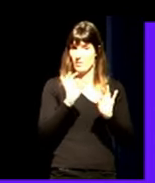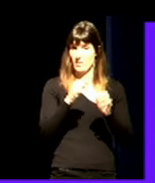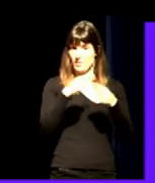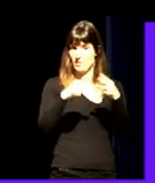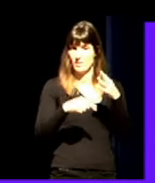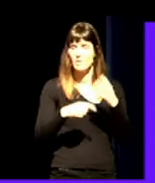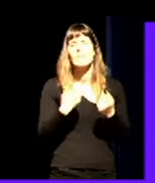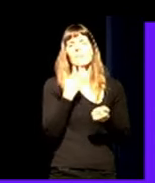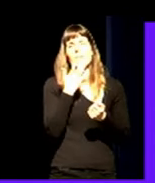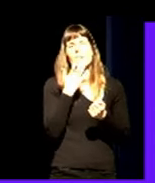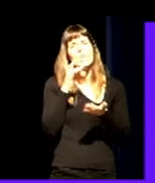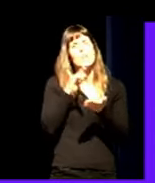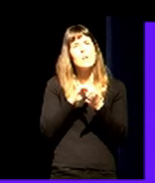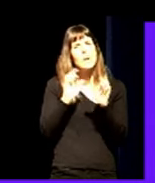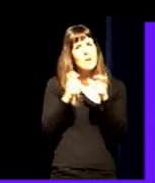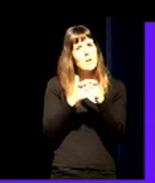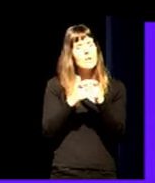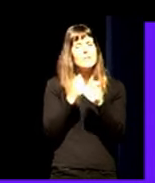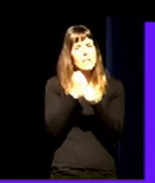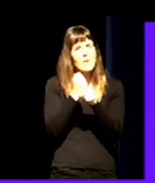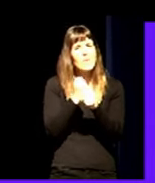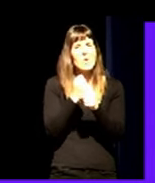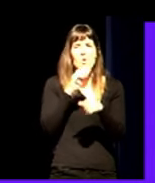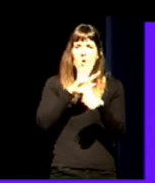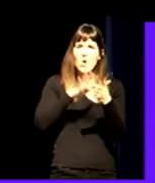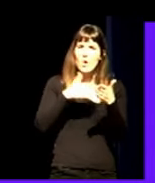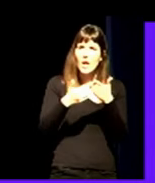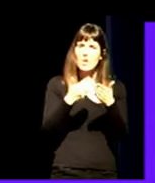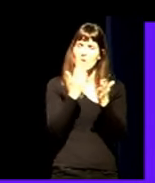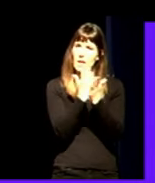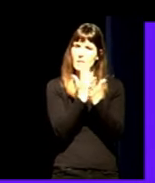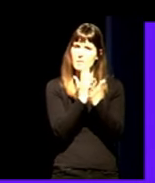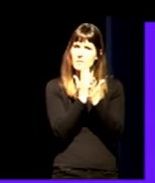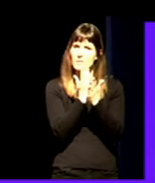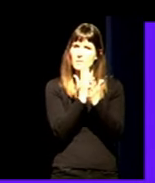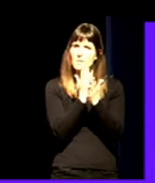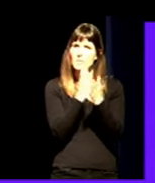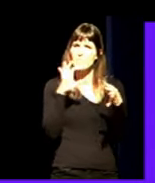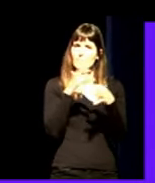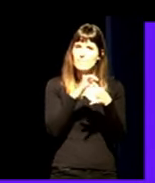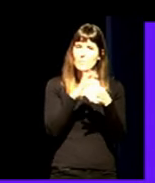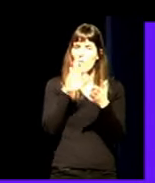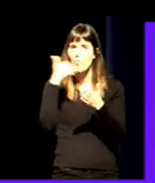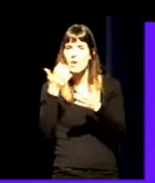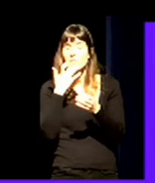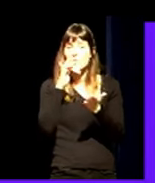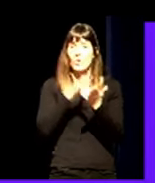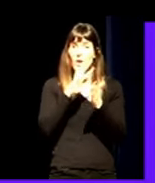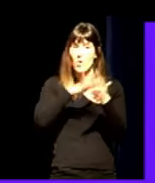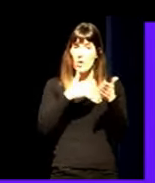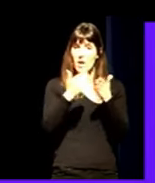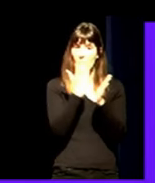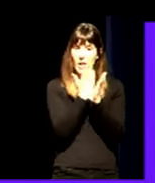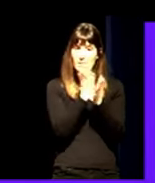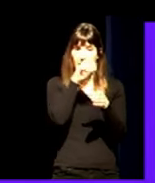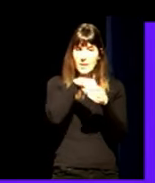el horario lectivo o el horario no lectivo. Y si decidimos que sea el horario lectivo, ¿en qué hueco? Ahí cuando el ordenador